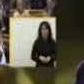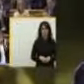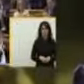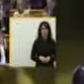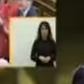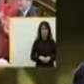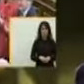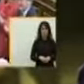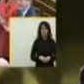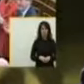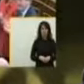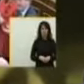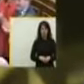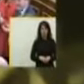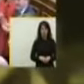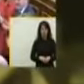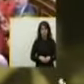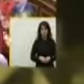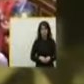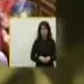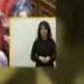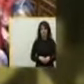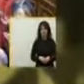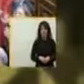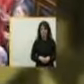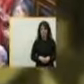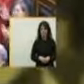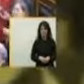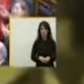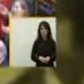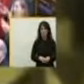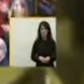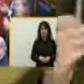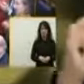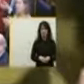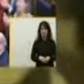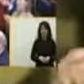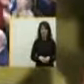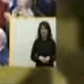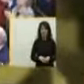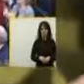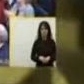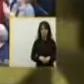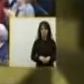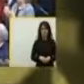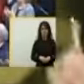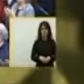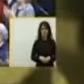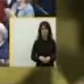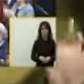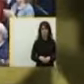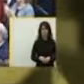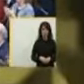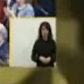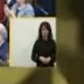cabo curmaus, son da mesma familia, para tratar de garantir os 40 votos que sobre engadidos aos 123